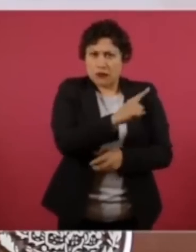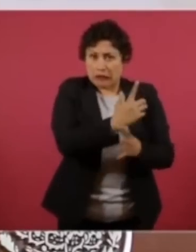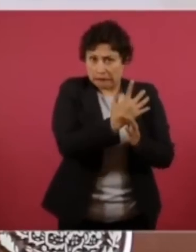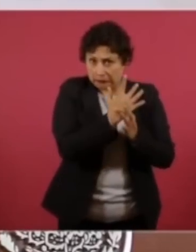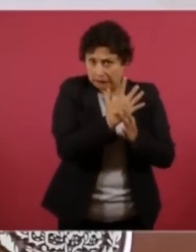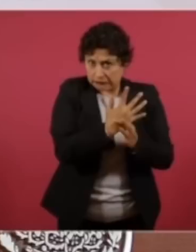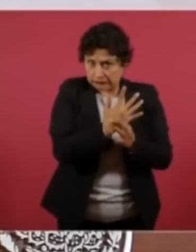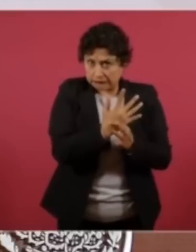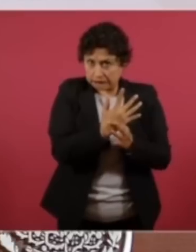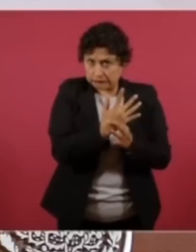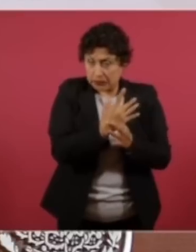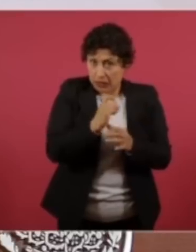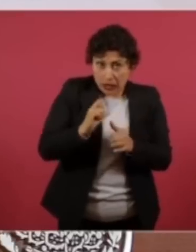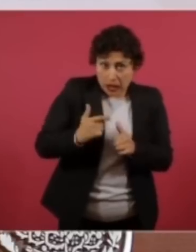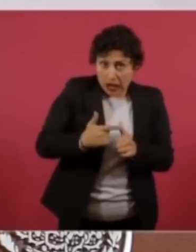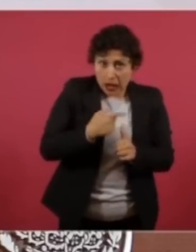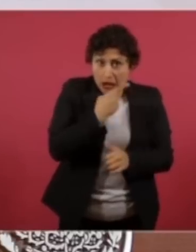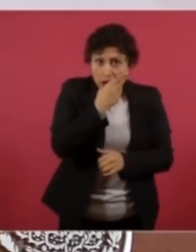hizo una mención